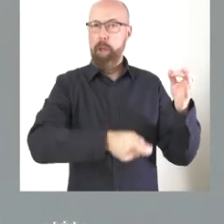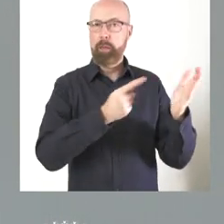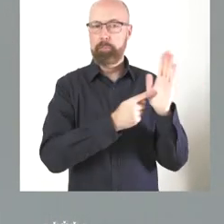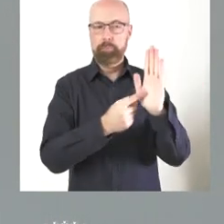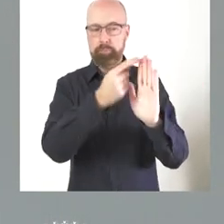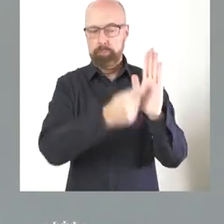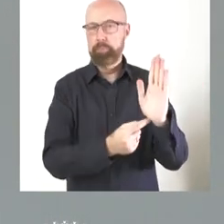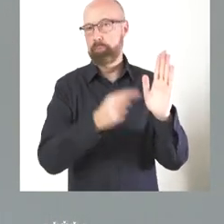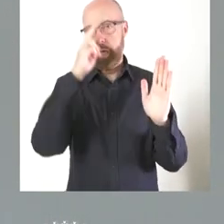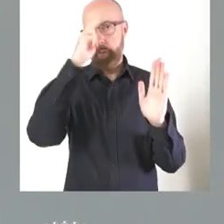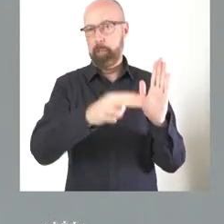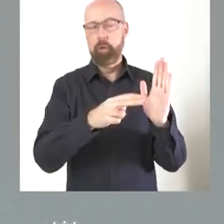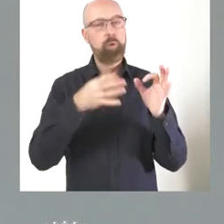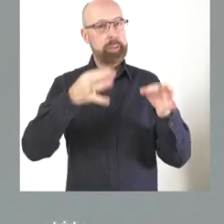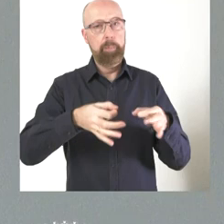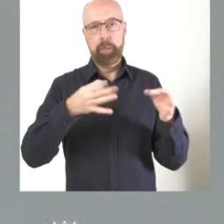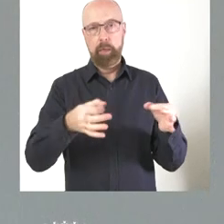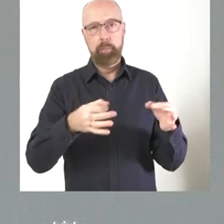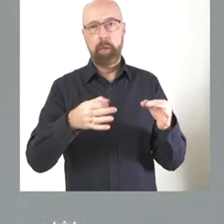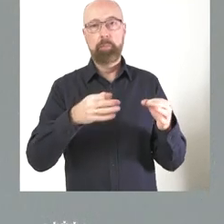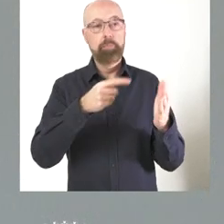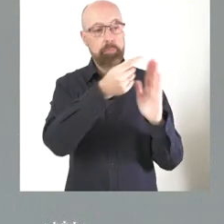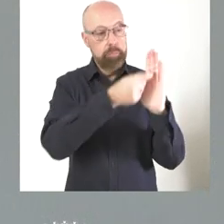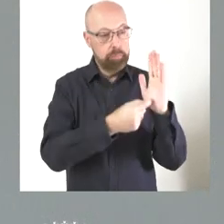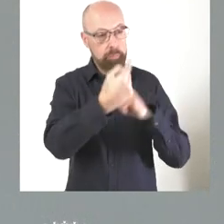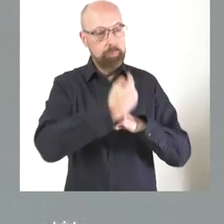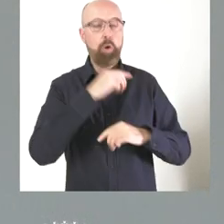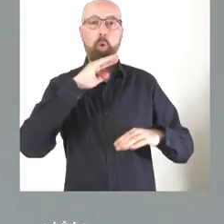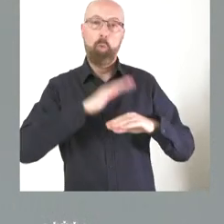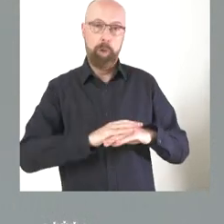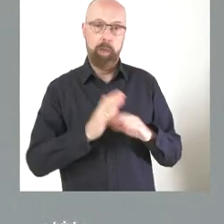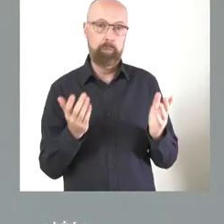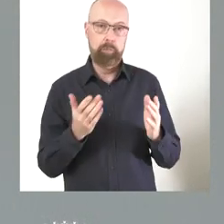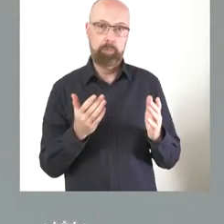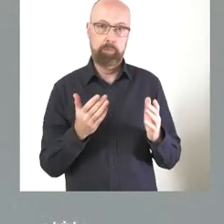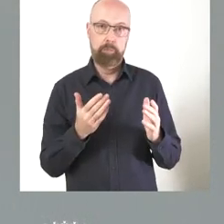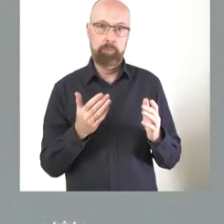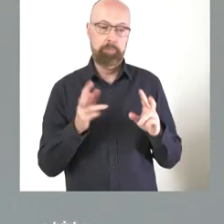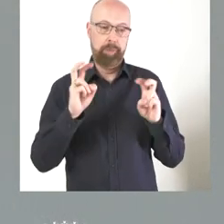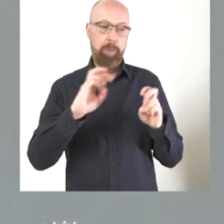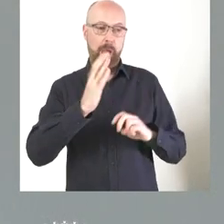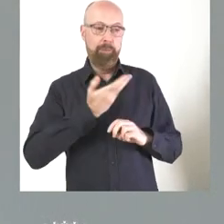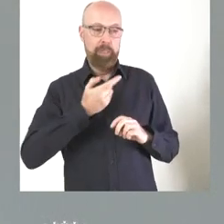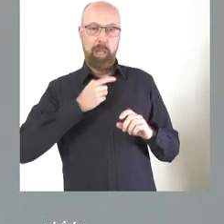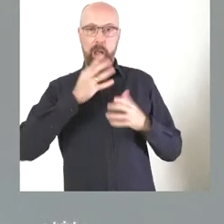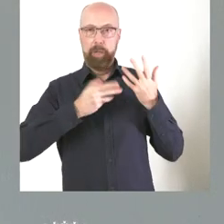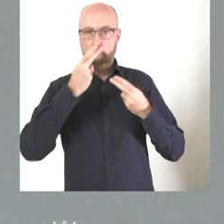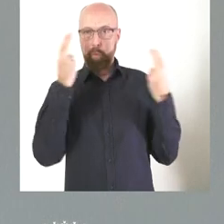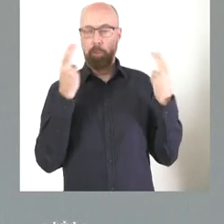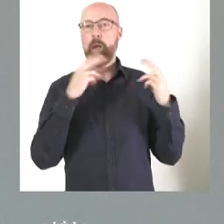una sentencia desde el respeto y lógicamente cumplirla en la parte que nos correspondiera la propia administración pública